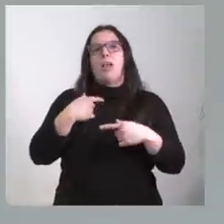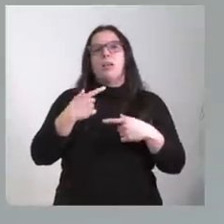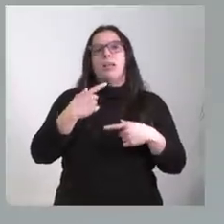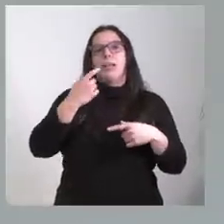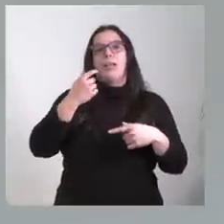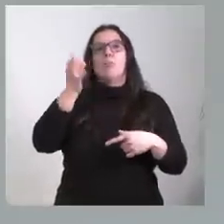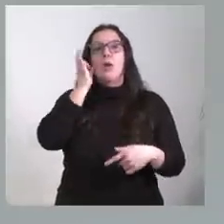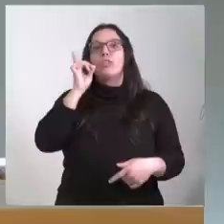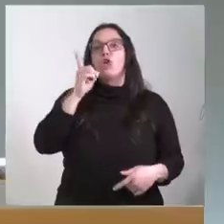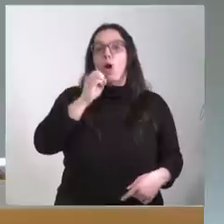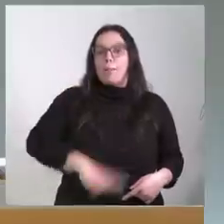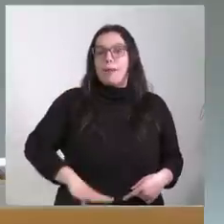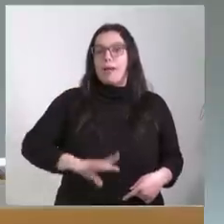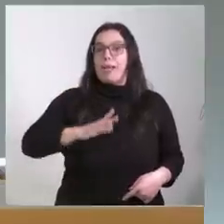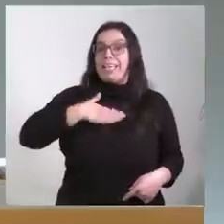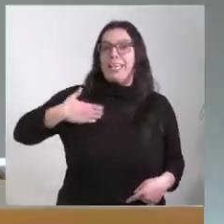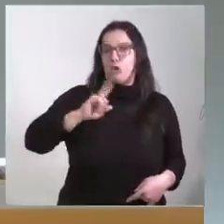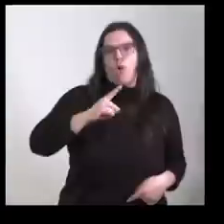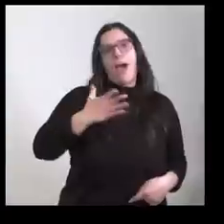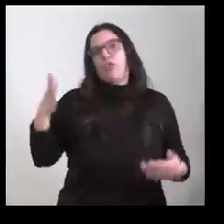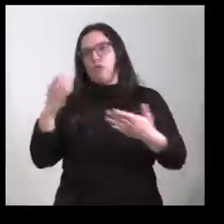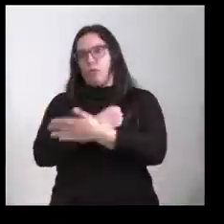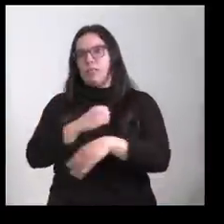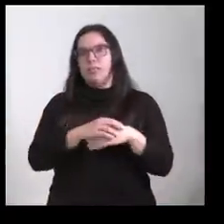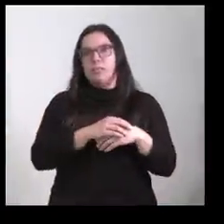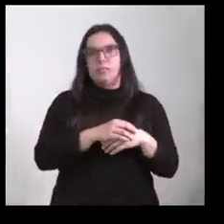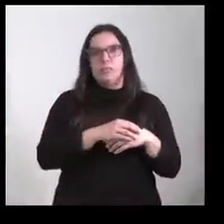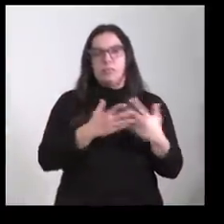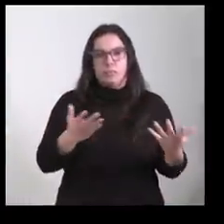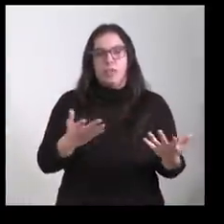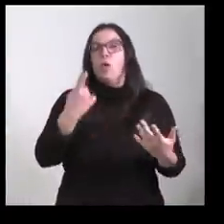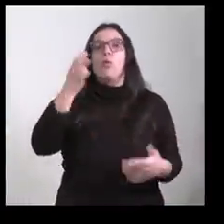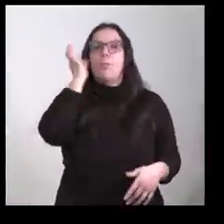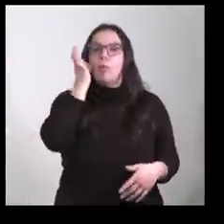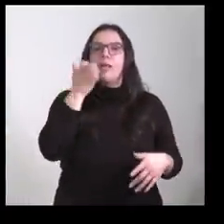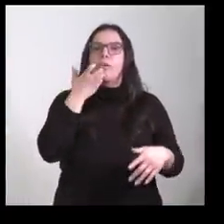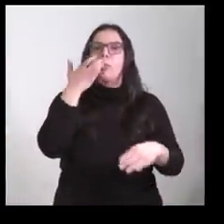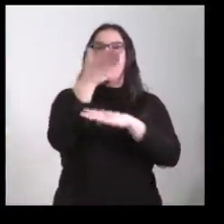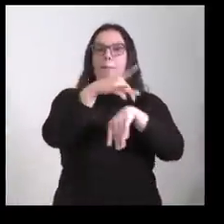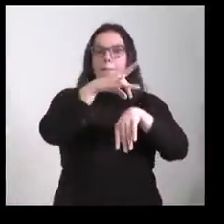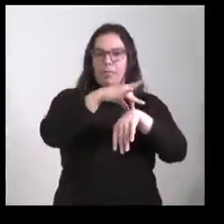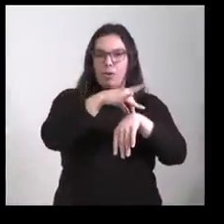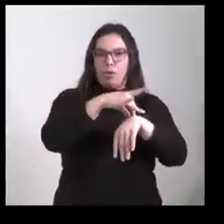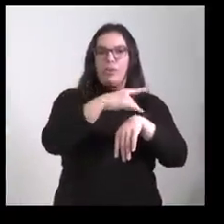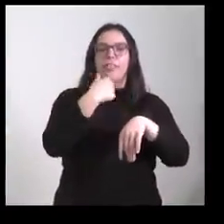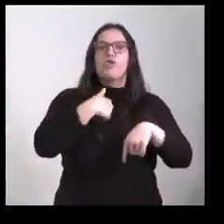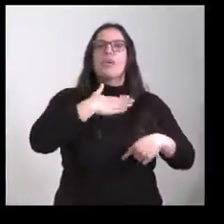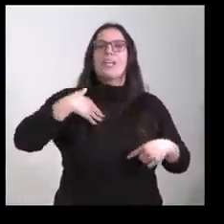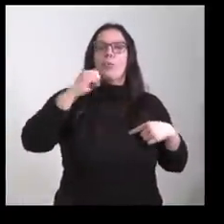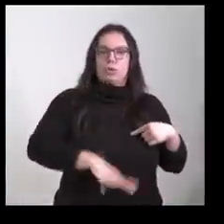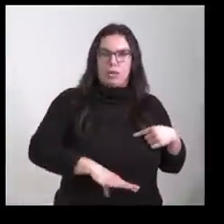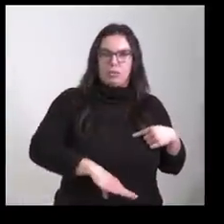Vale entonces a ellas también se les se les ofrece una mujer va a su médico y dice quiero abortar